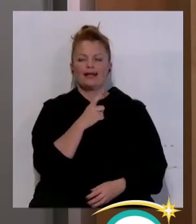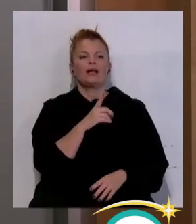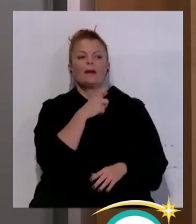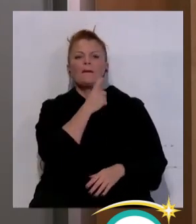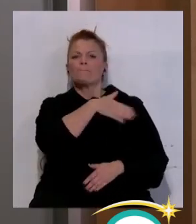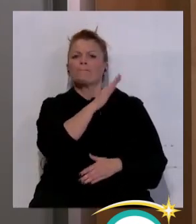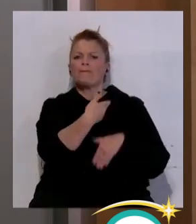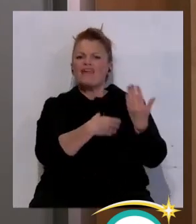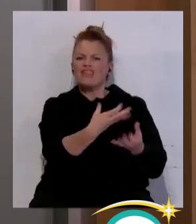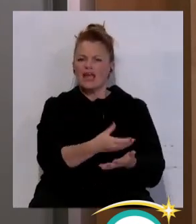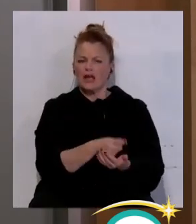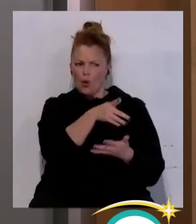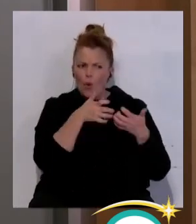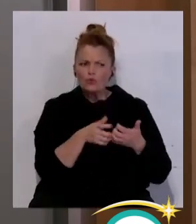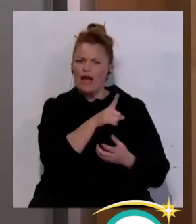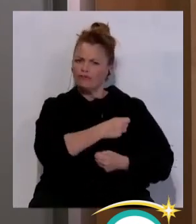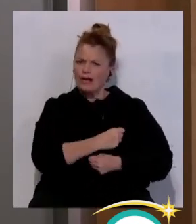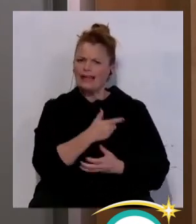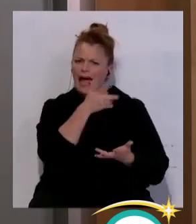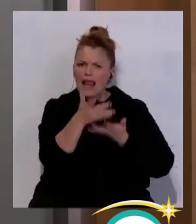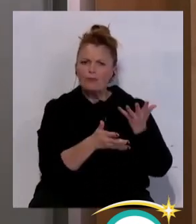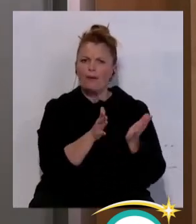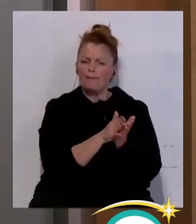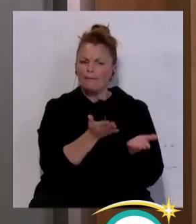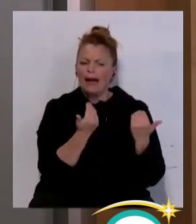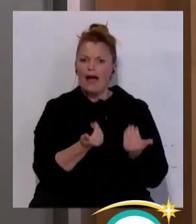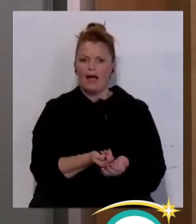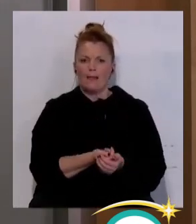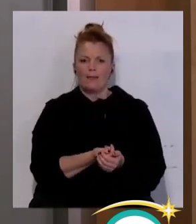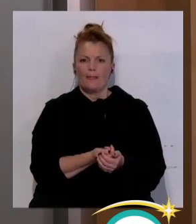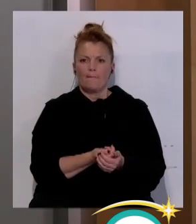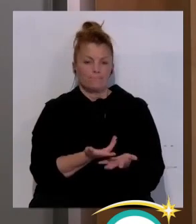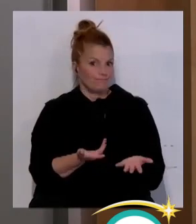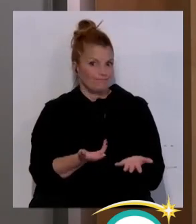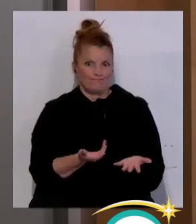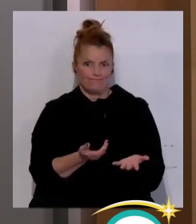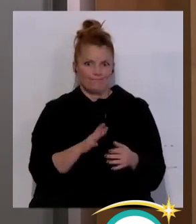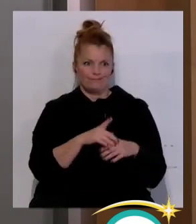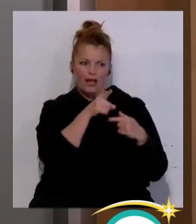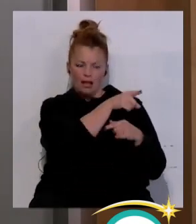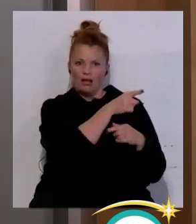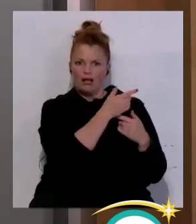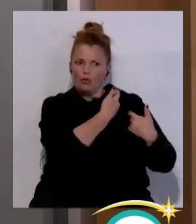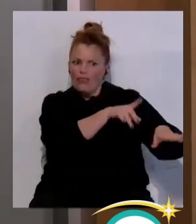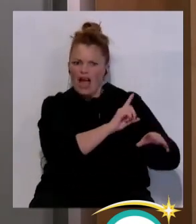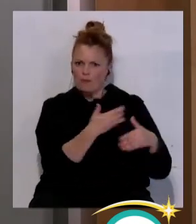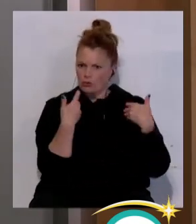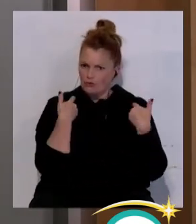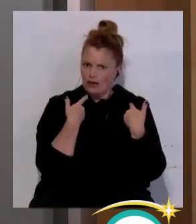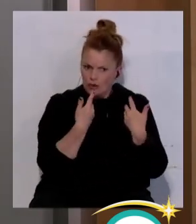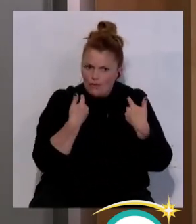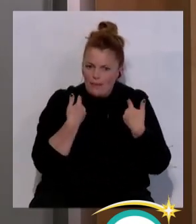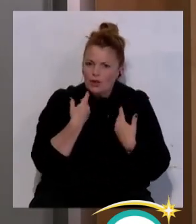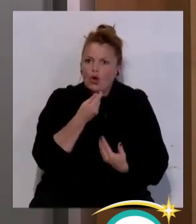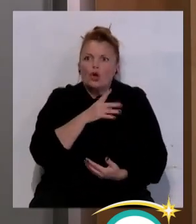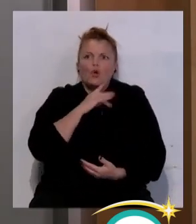y bien, lucha, ¿no? Sé fuerte, que vamos a salir de esto. No dejamos que las personas sufran, y es una emoción más,